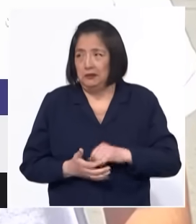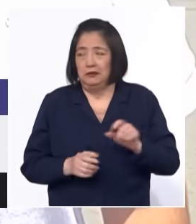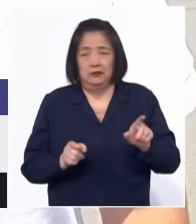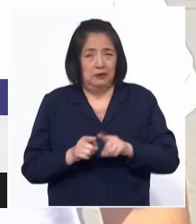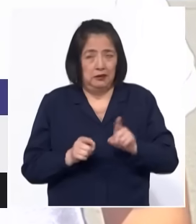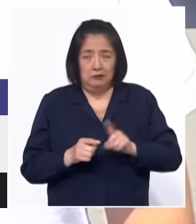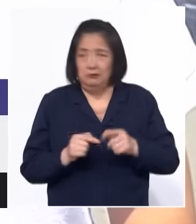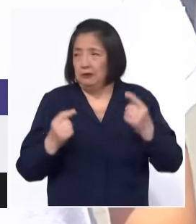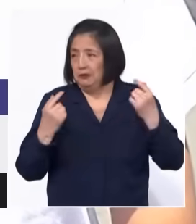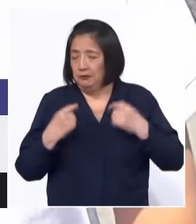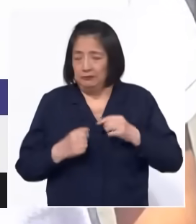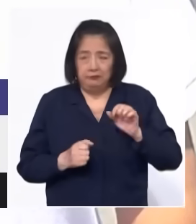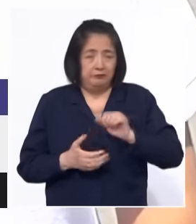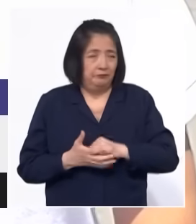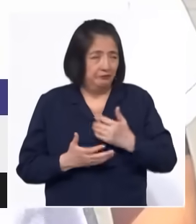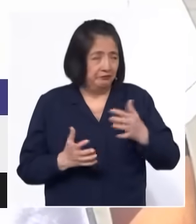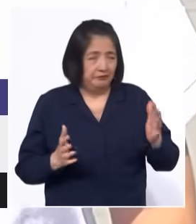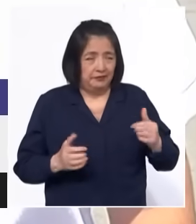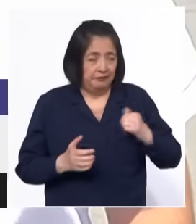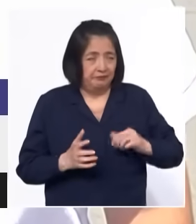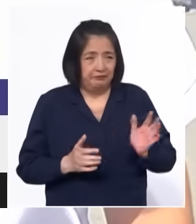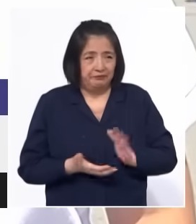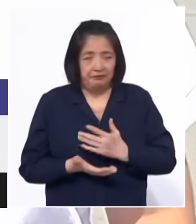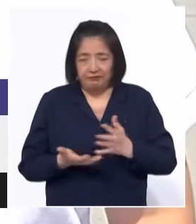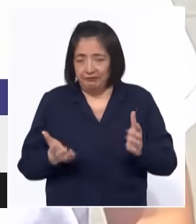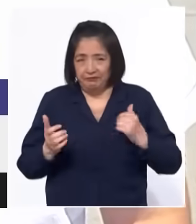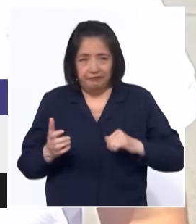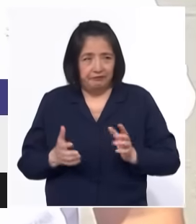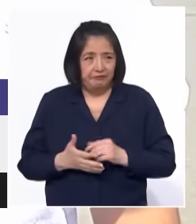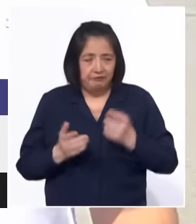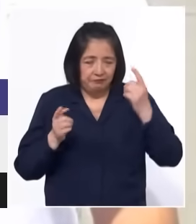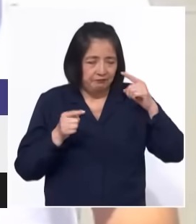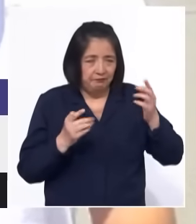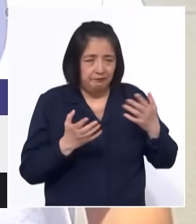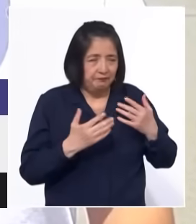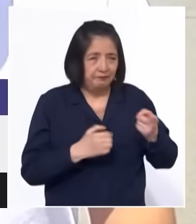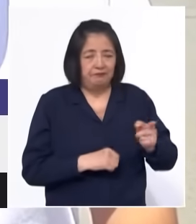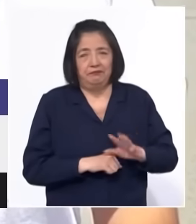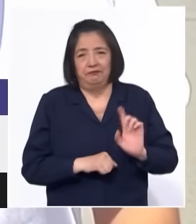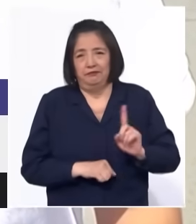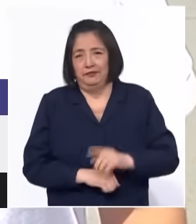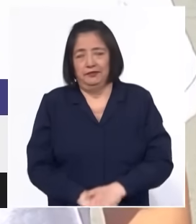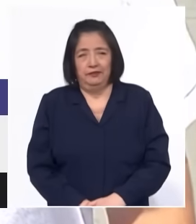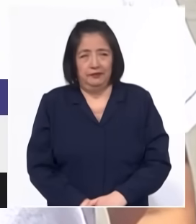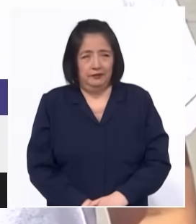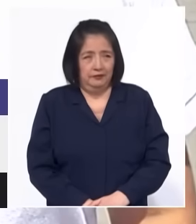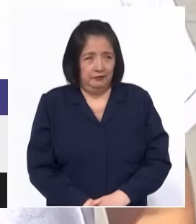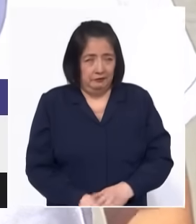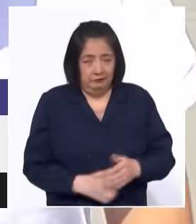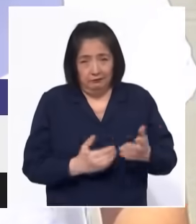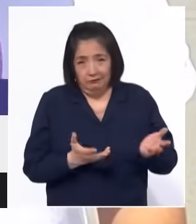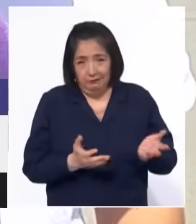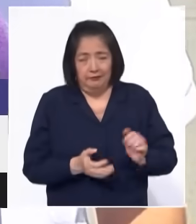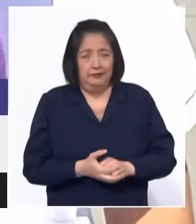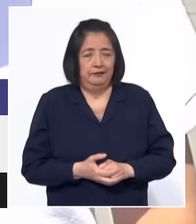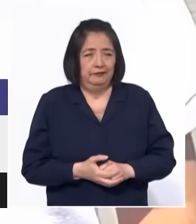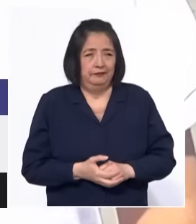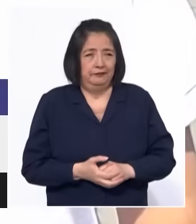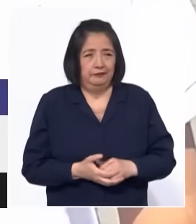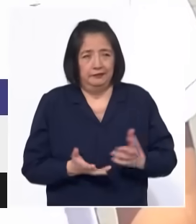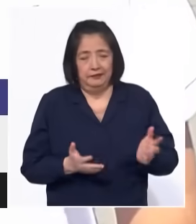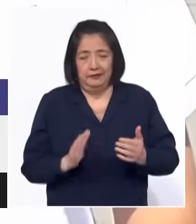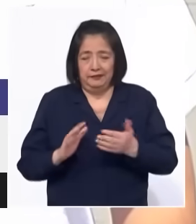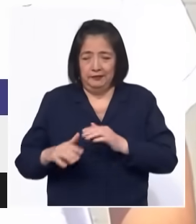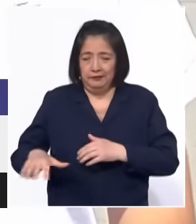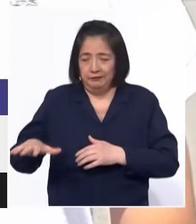la prefectura y con ningún alcalde. No hay alcalde en realidad que pueda coordinar con él. Y mientras eso pasa, digamos,